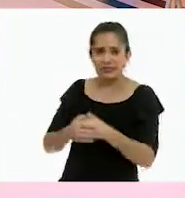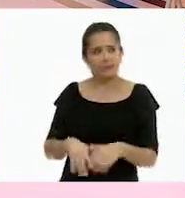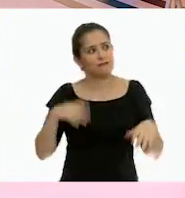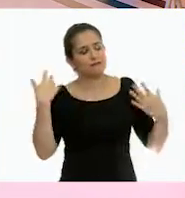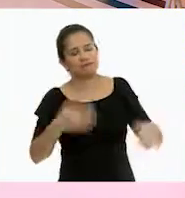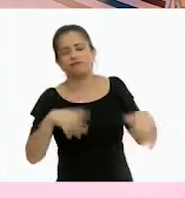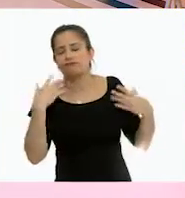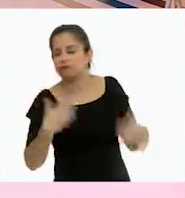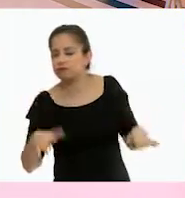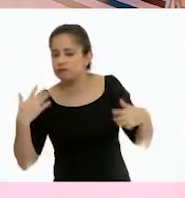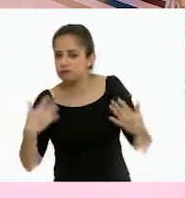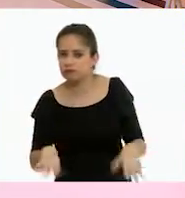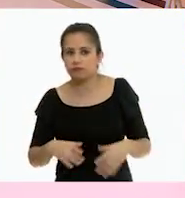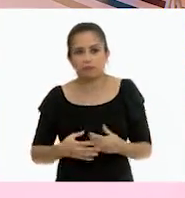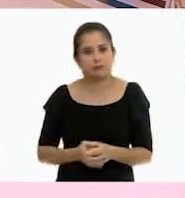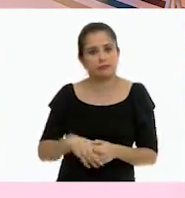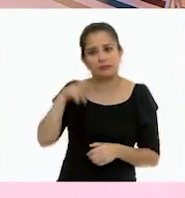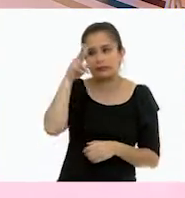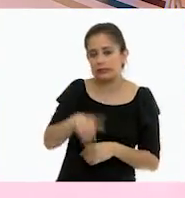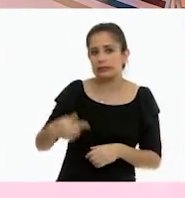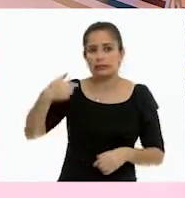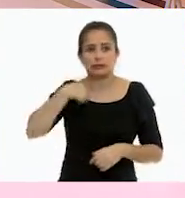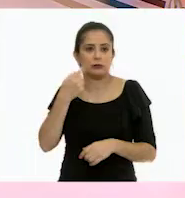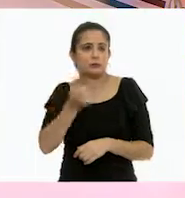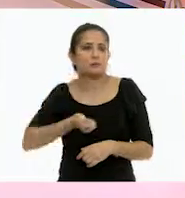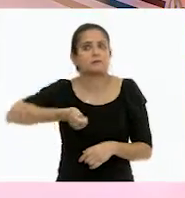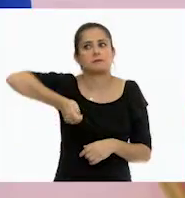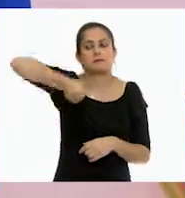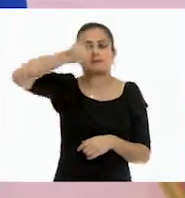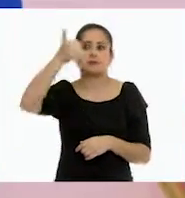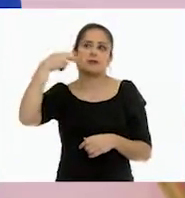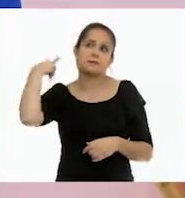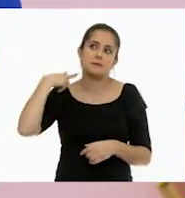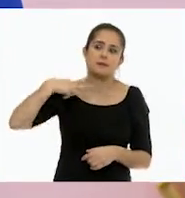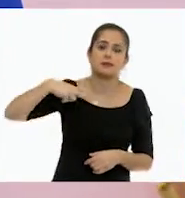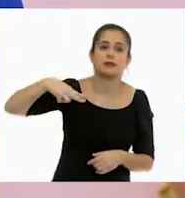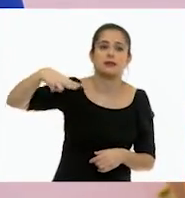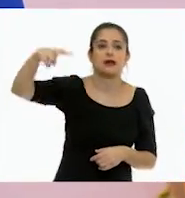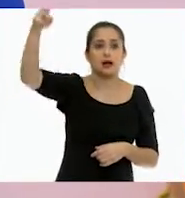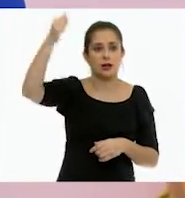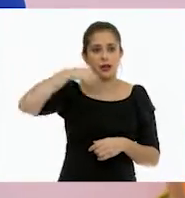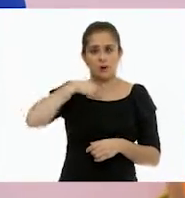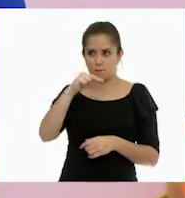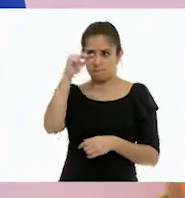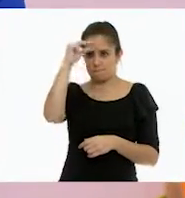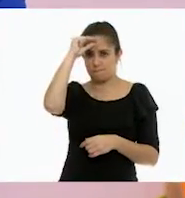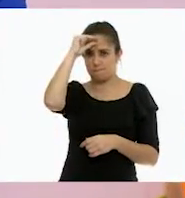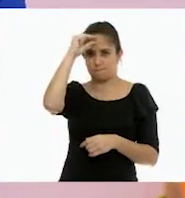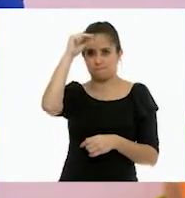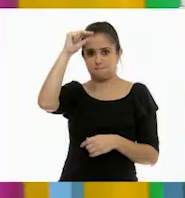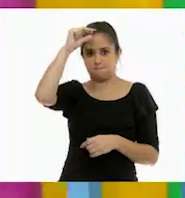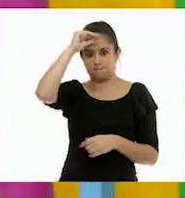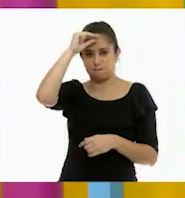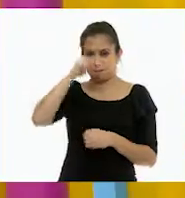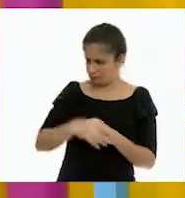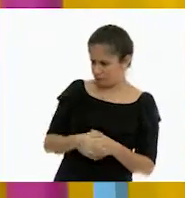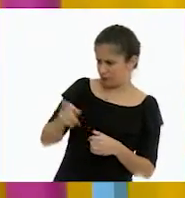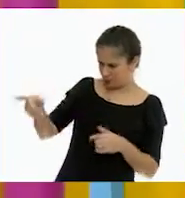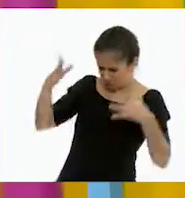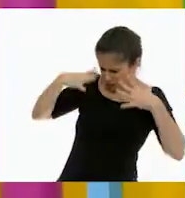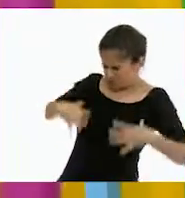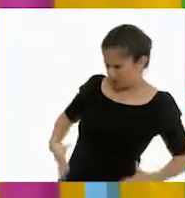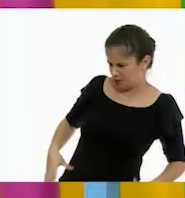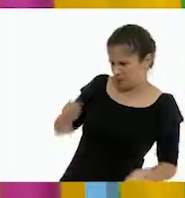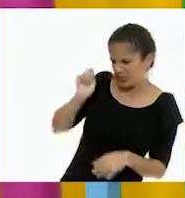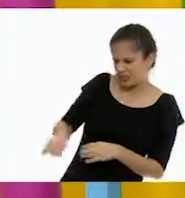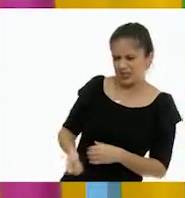fíjate que hice mi primer viaje como genio. Con razón yo dije, ¿por qué traes ese vestuario como